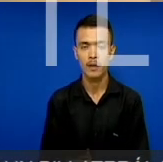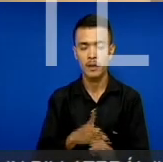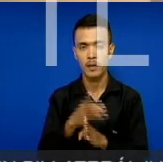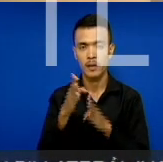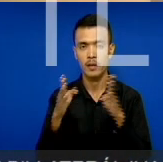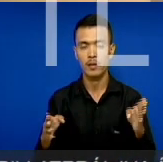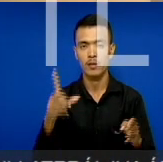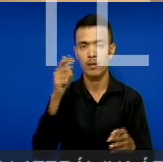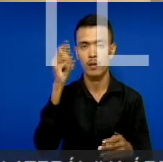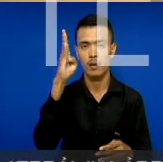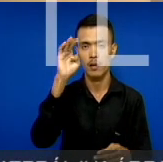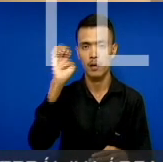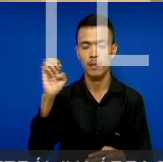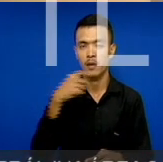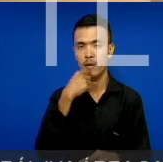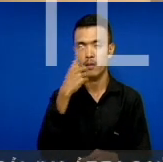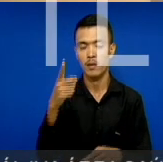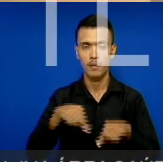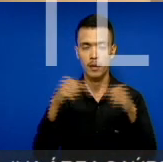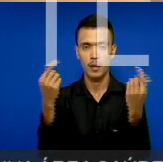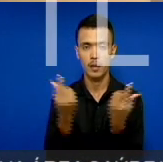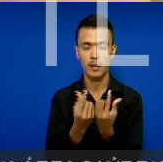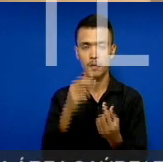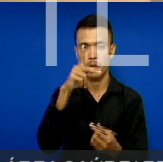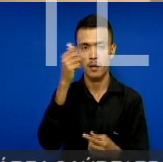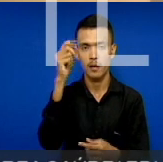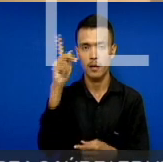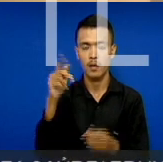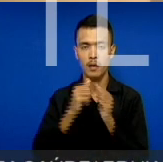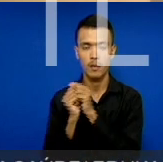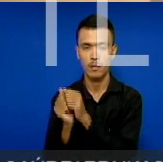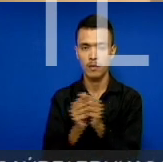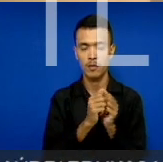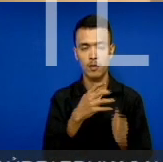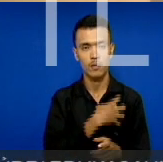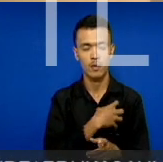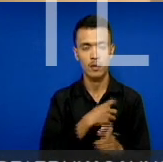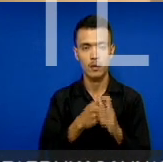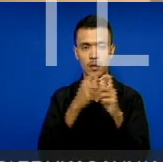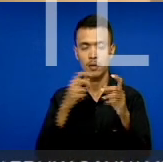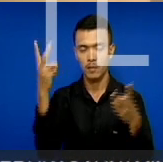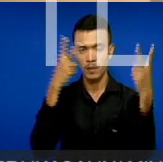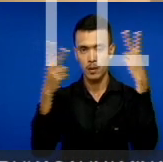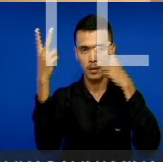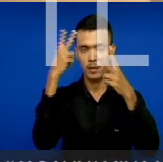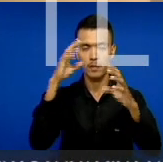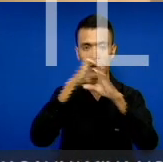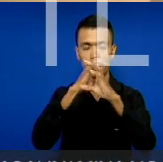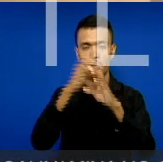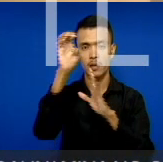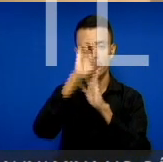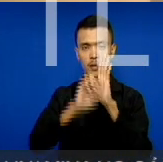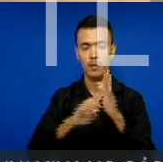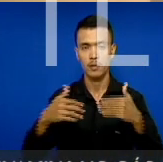Diretor Lalenok Bay Mahotu, que este una equipa Comisión Anticorrupción, jamutu con Policía Tránsito, a lo pasar vista para carreta Estado